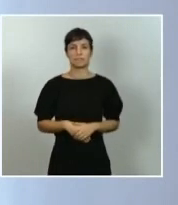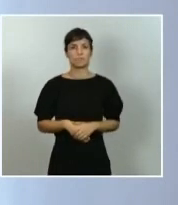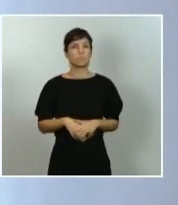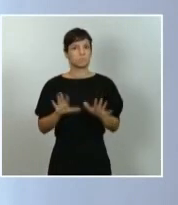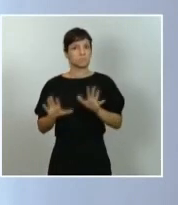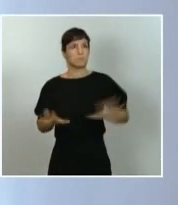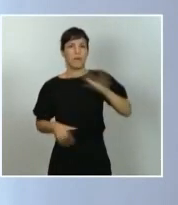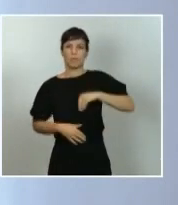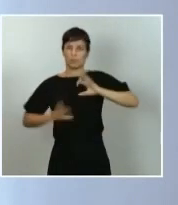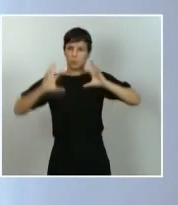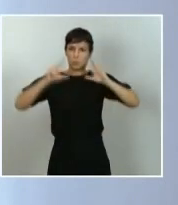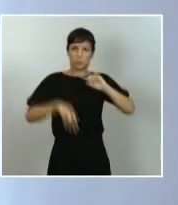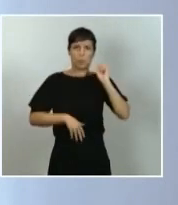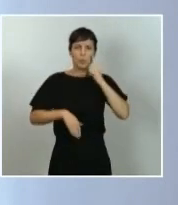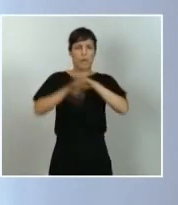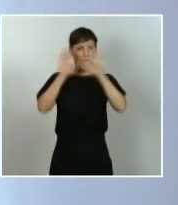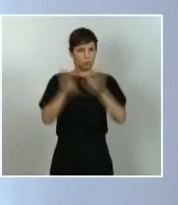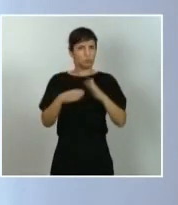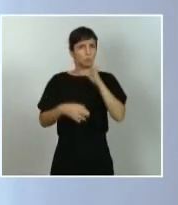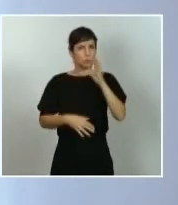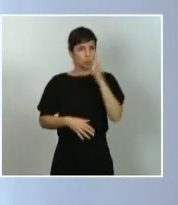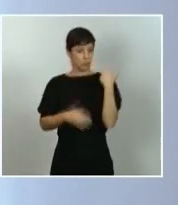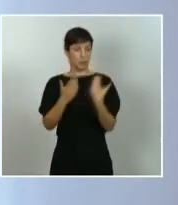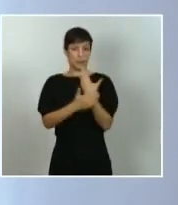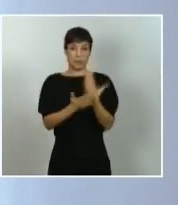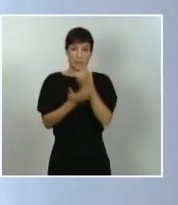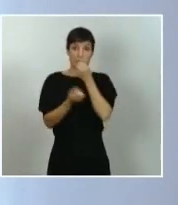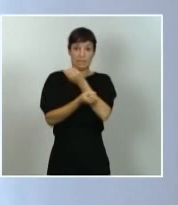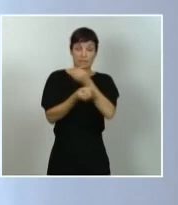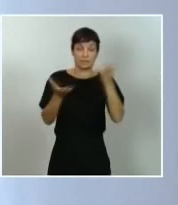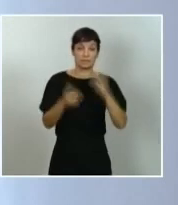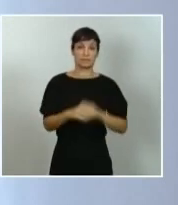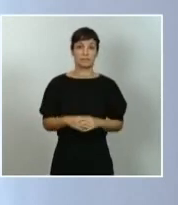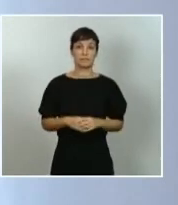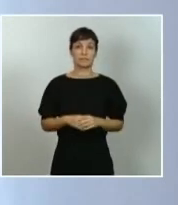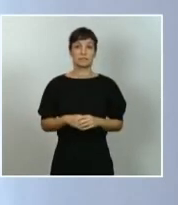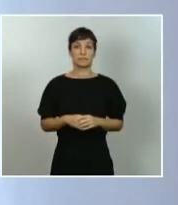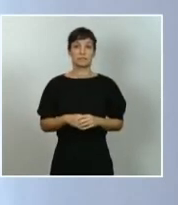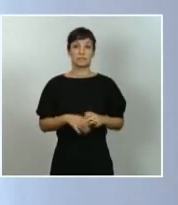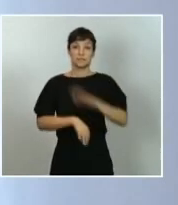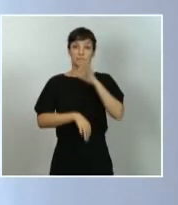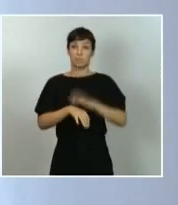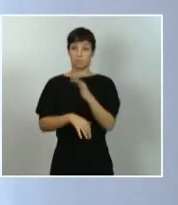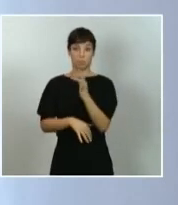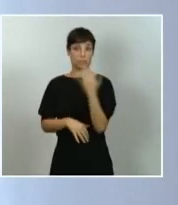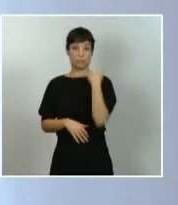de que alguien se haya infectado en el metro. No lo sabes, porque no, claro. No has podido hacer ese tipo de prueba. Pero sí se infectan las